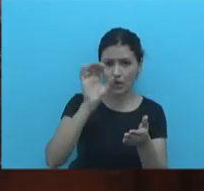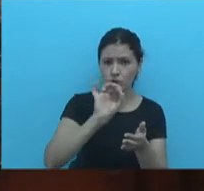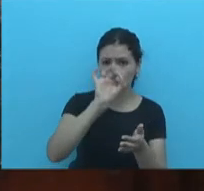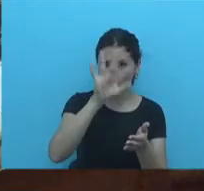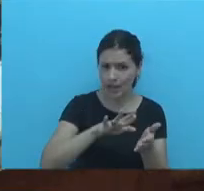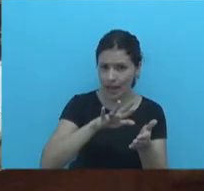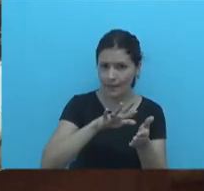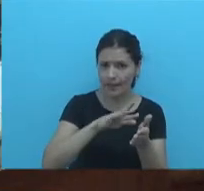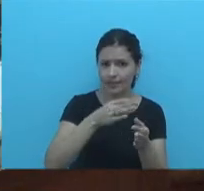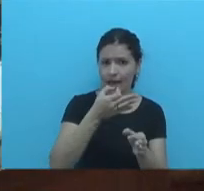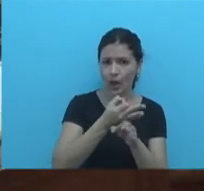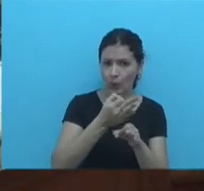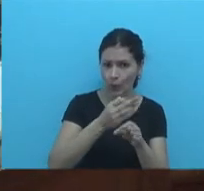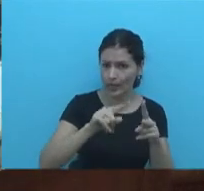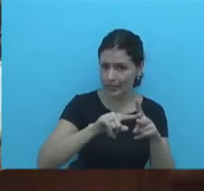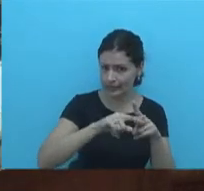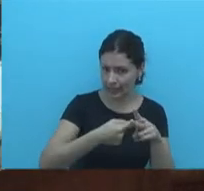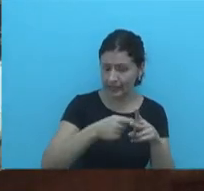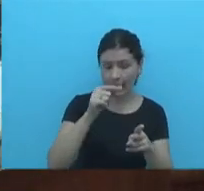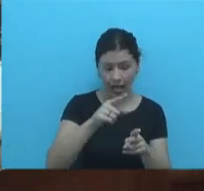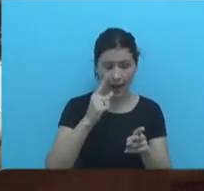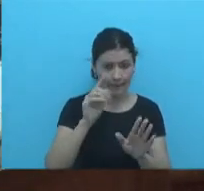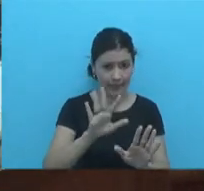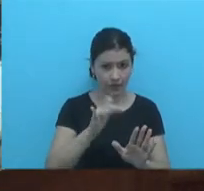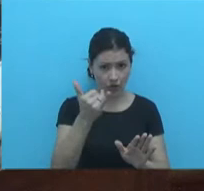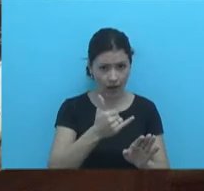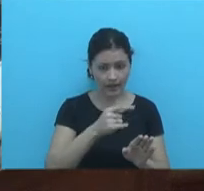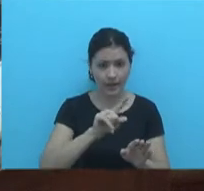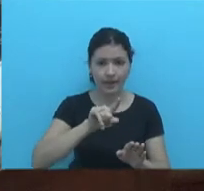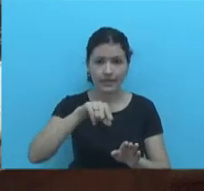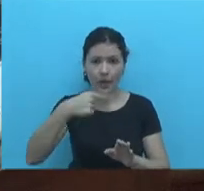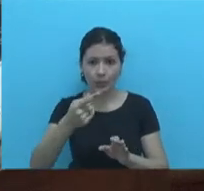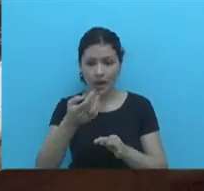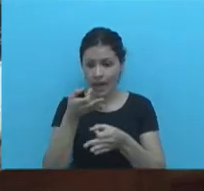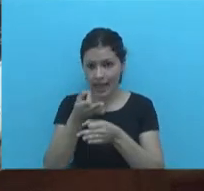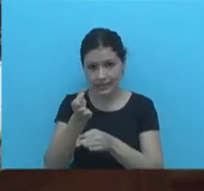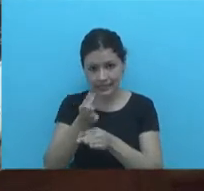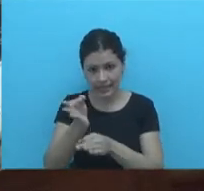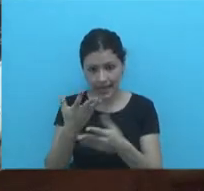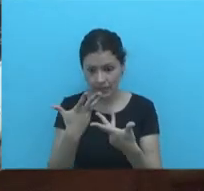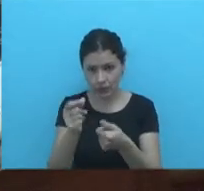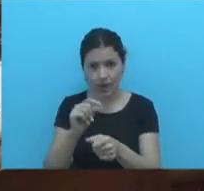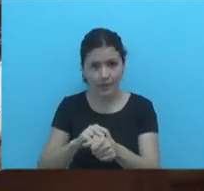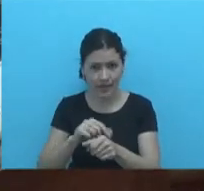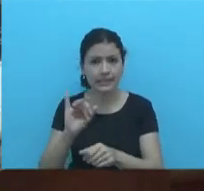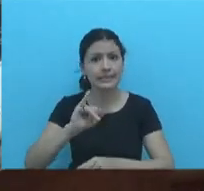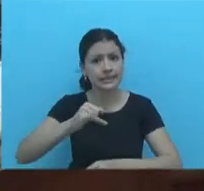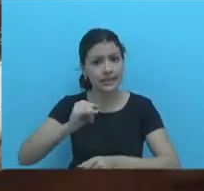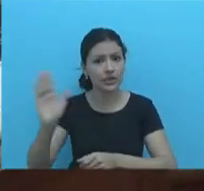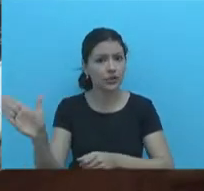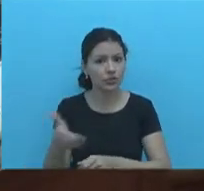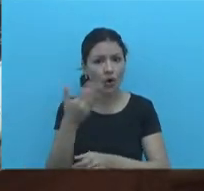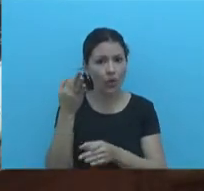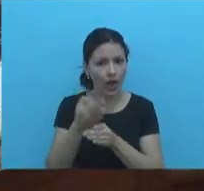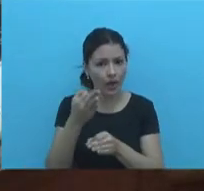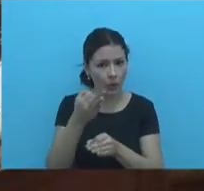ya que son las que corren más riesgo de accidentes. Y los cursos de primer auxilio yo creo que vendría bien para todas las escuelas, que no